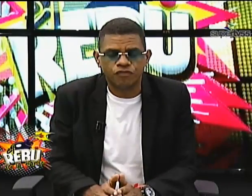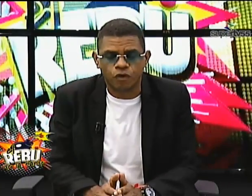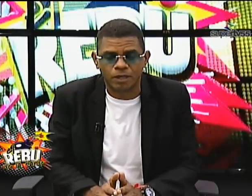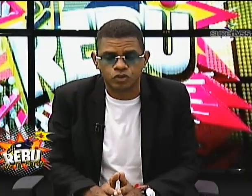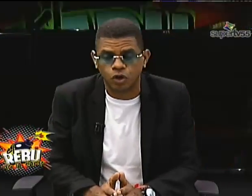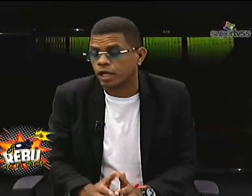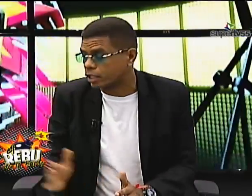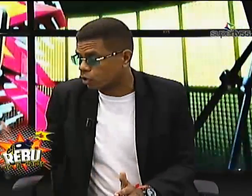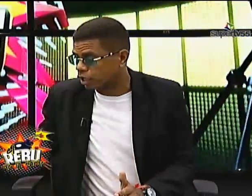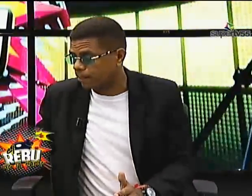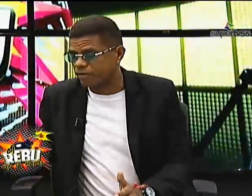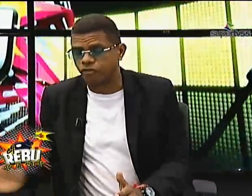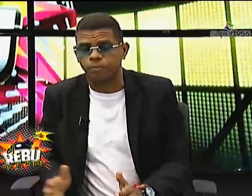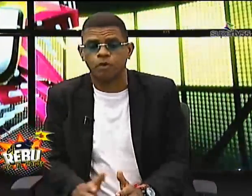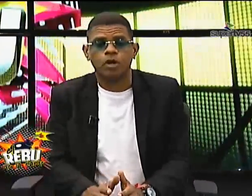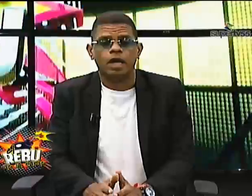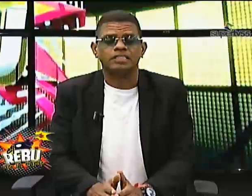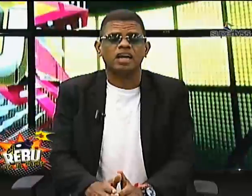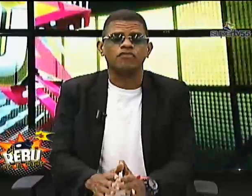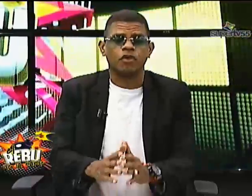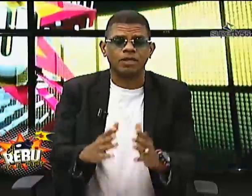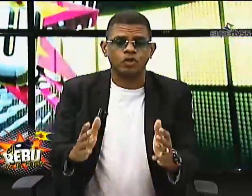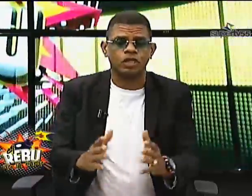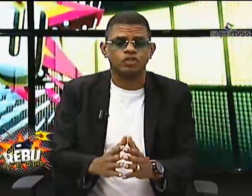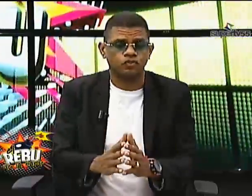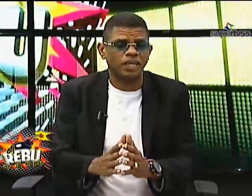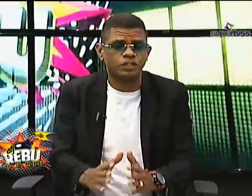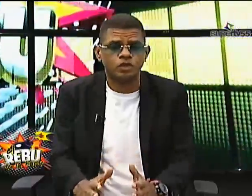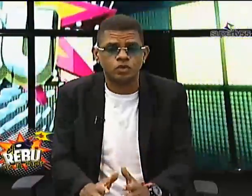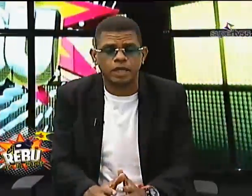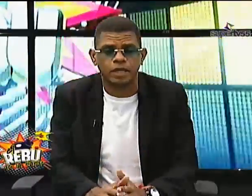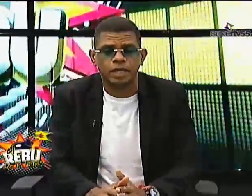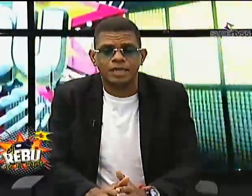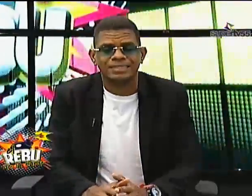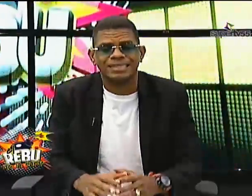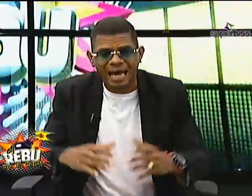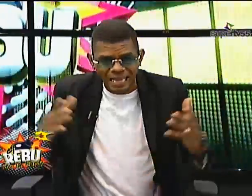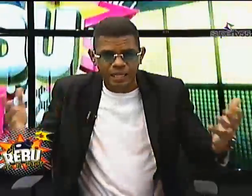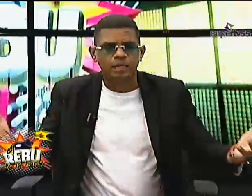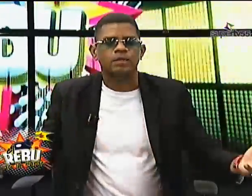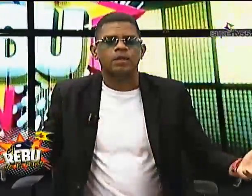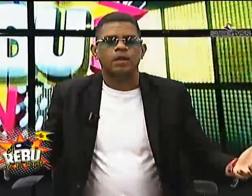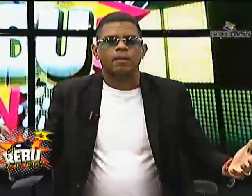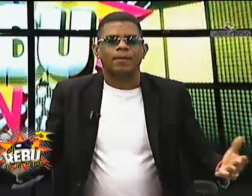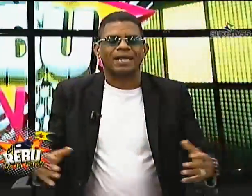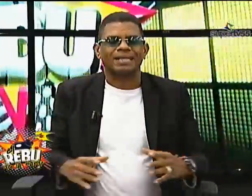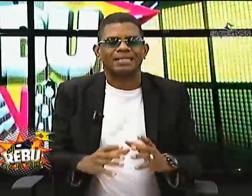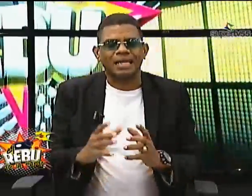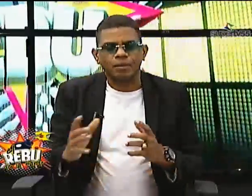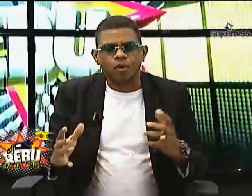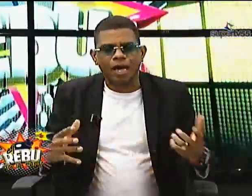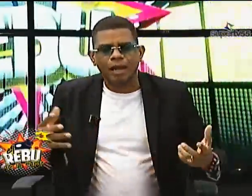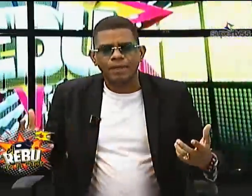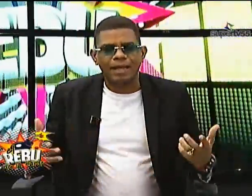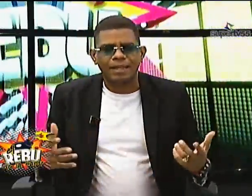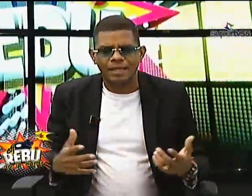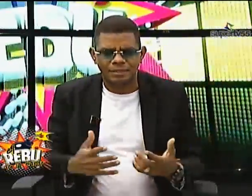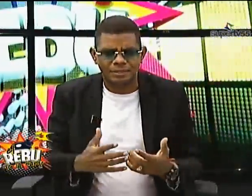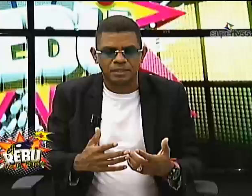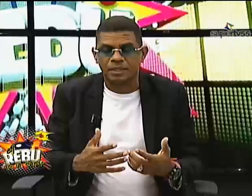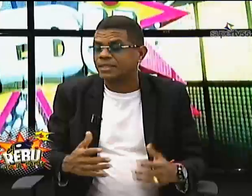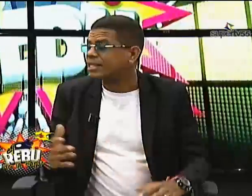esas informaciones, que te lo dije al principio, esas informaciones, esos fake news que salen para tratar de buscar la vía